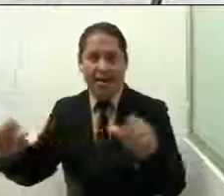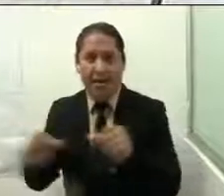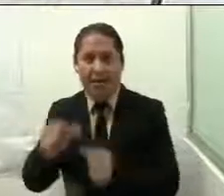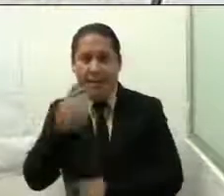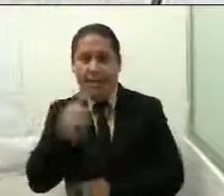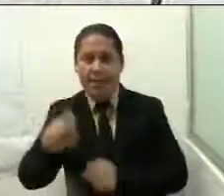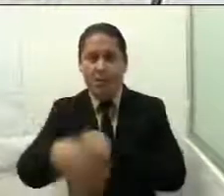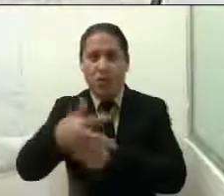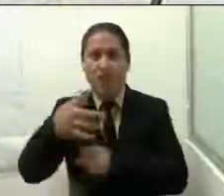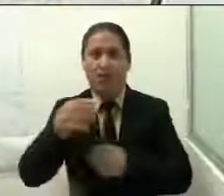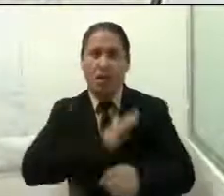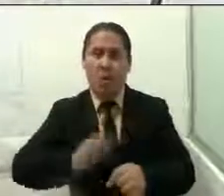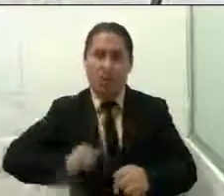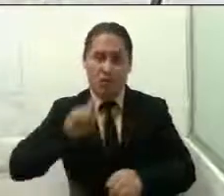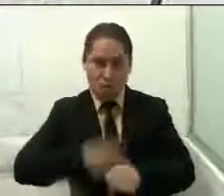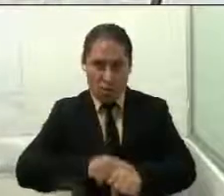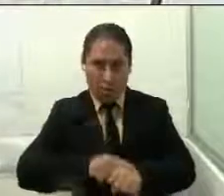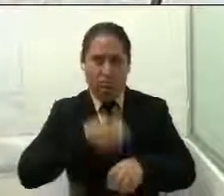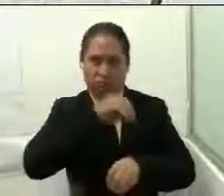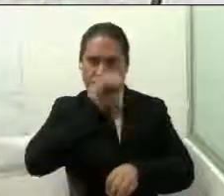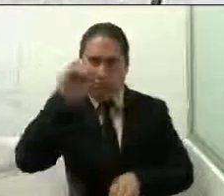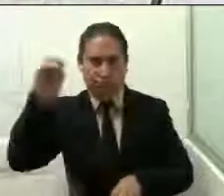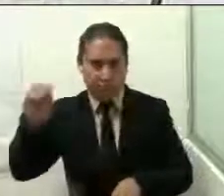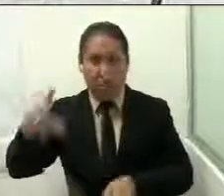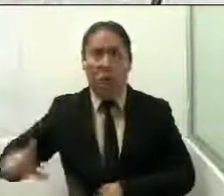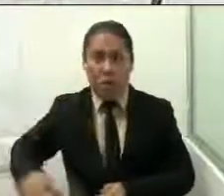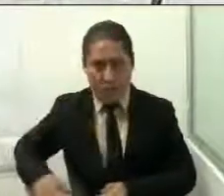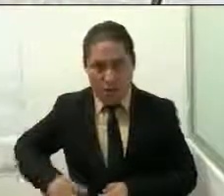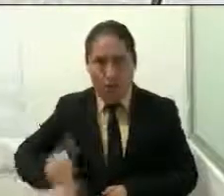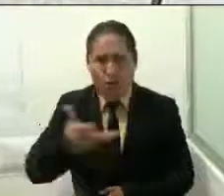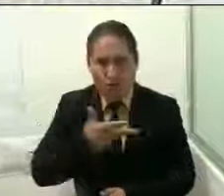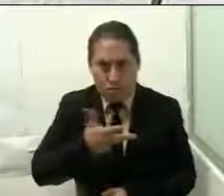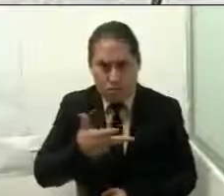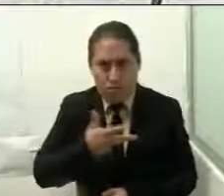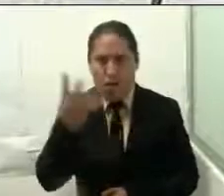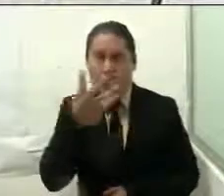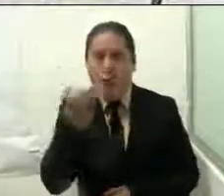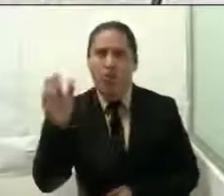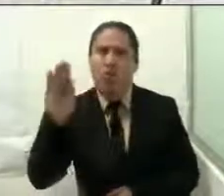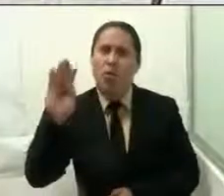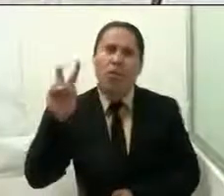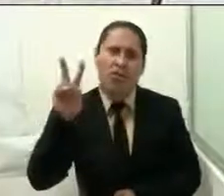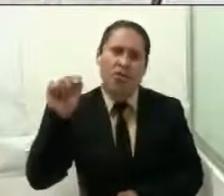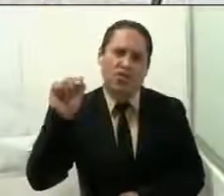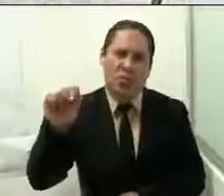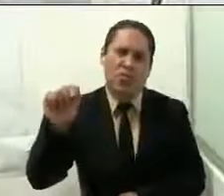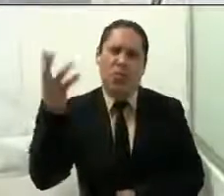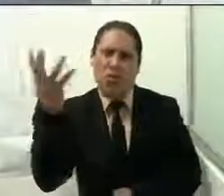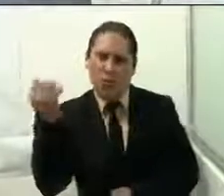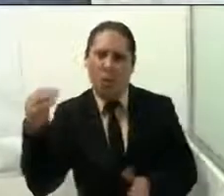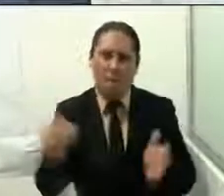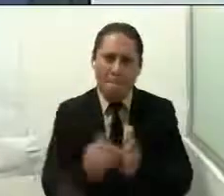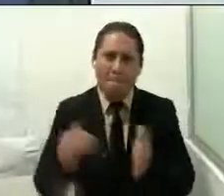municipios y durante este gobierno se aplicaron 490 y 2.9 millones de